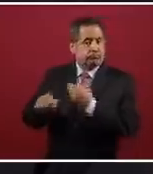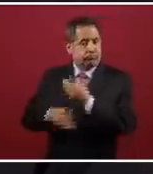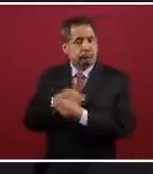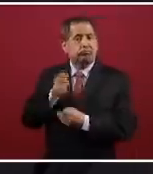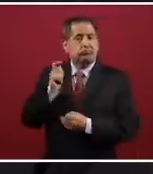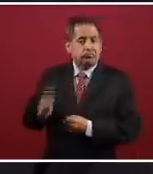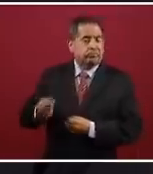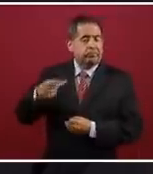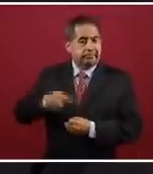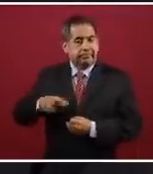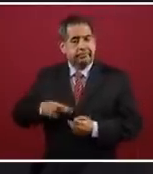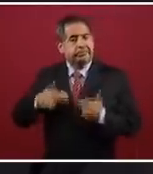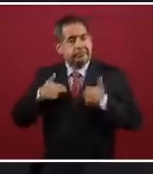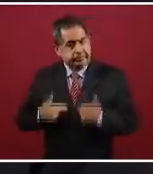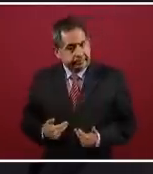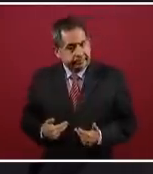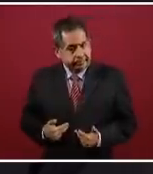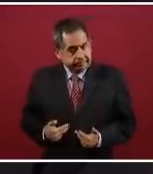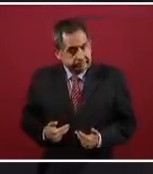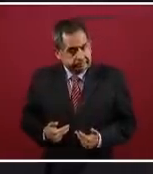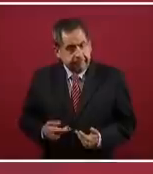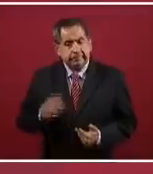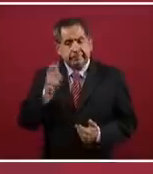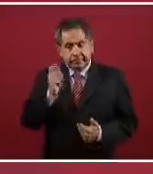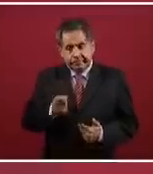Y nadie está